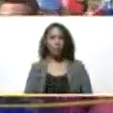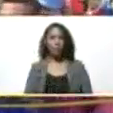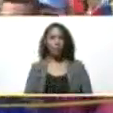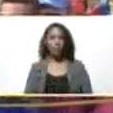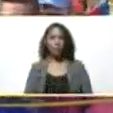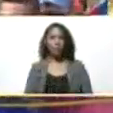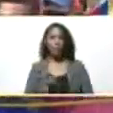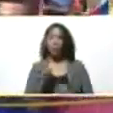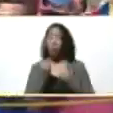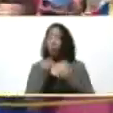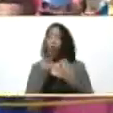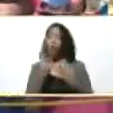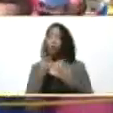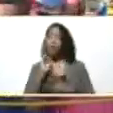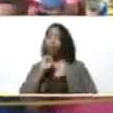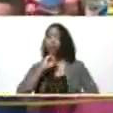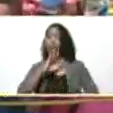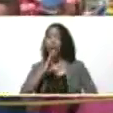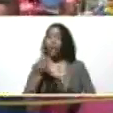¿Cuánta historia hemos vivido?